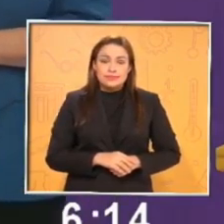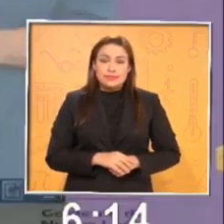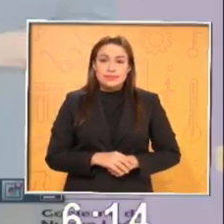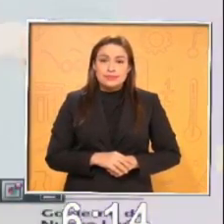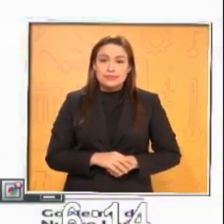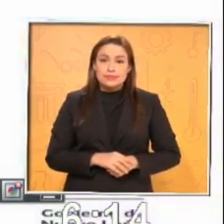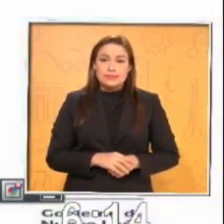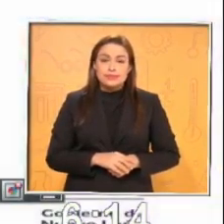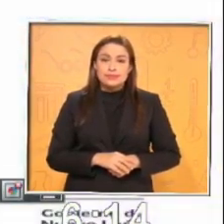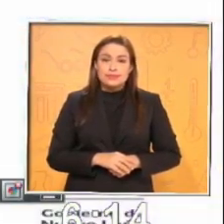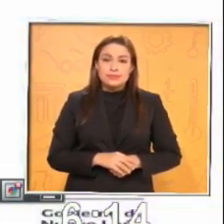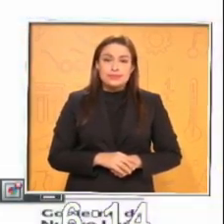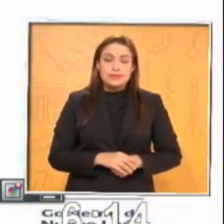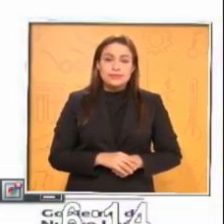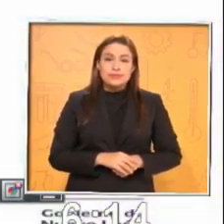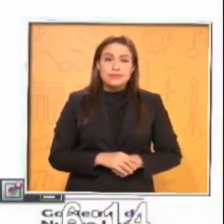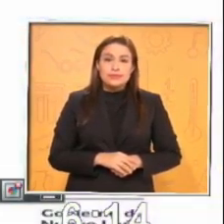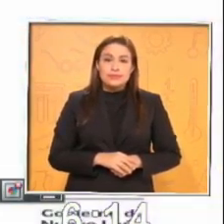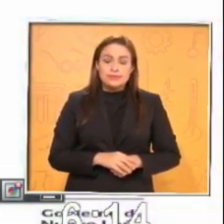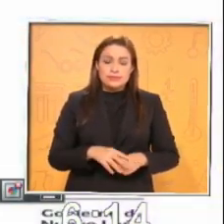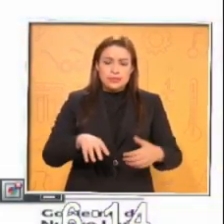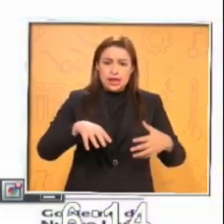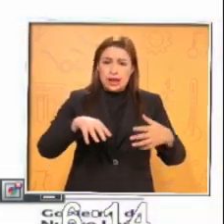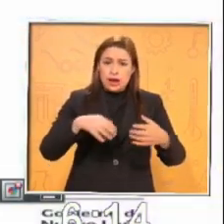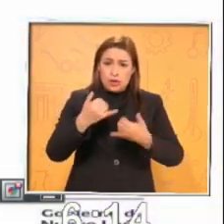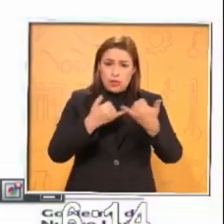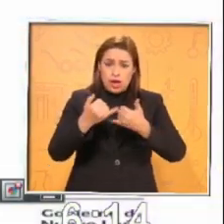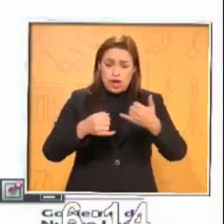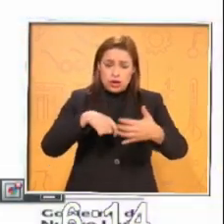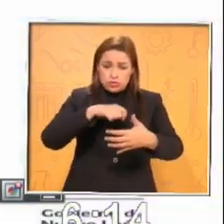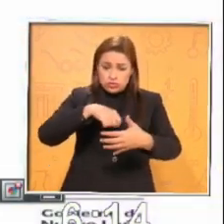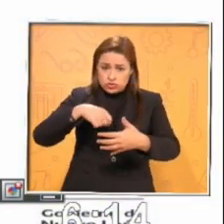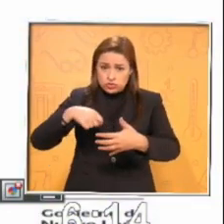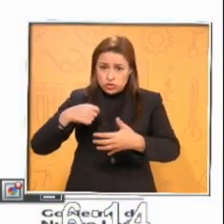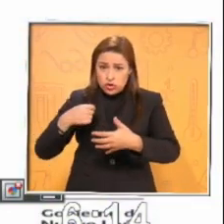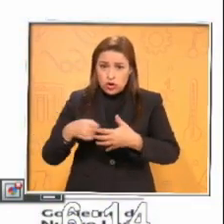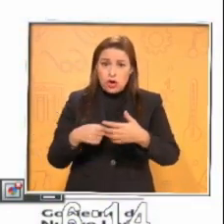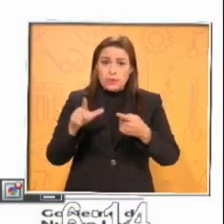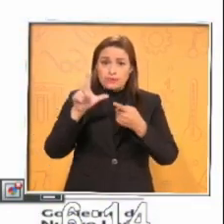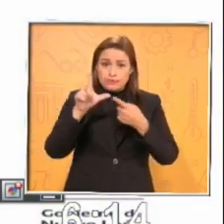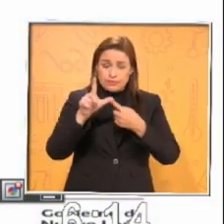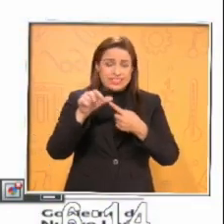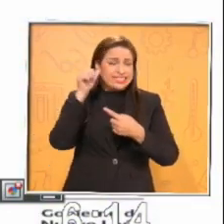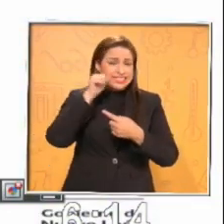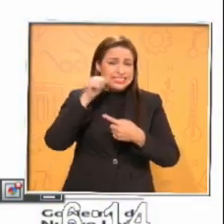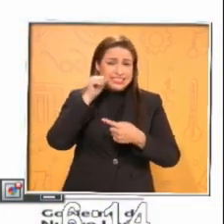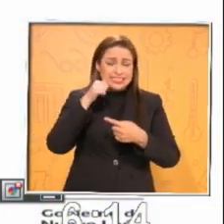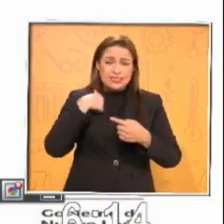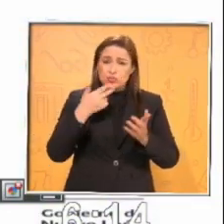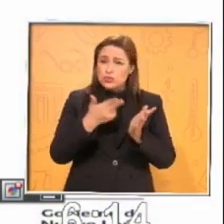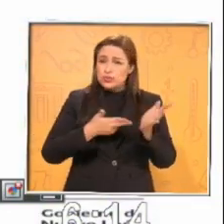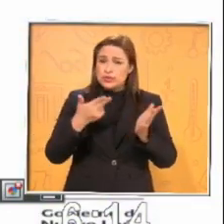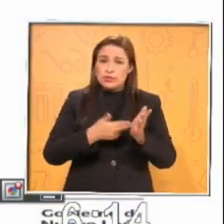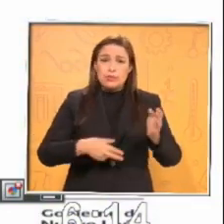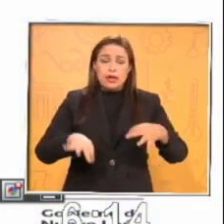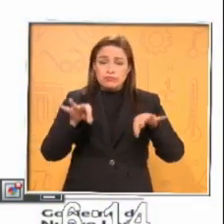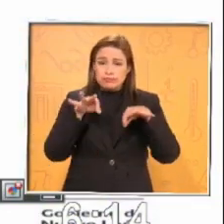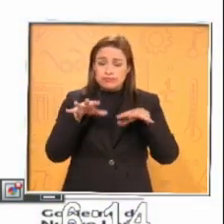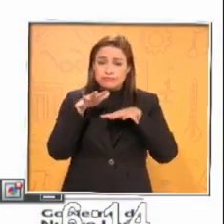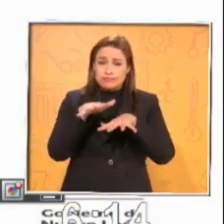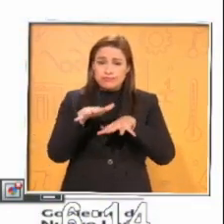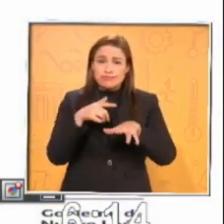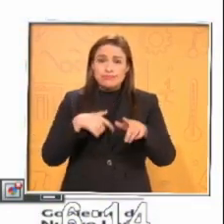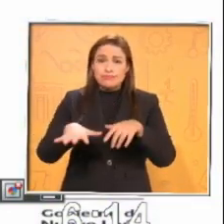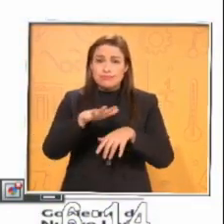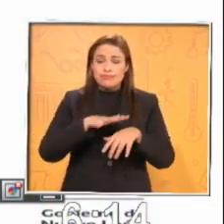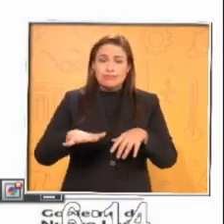Las hojas de letras siempre son una herramienta atractiva para los estudiantes. Aquí tenemos una hoja de letra para activar